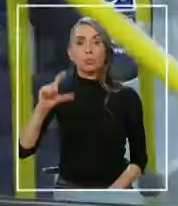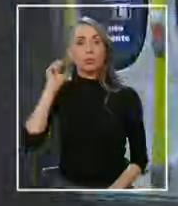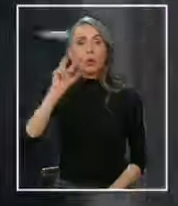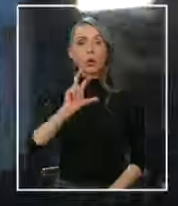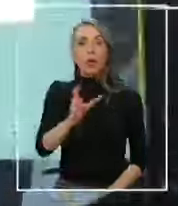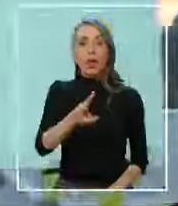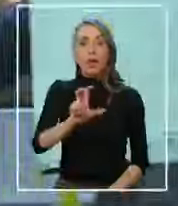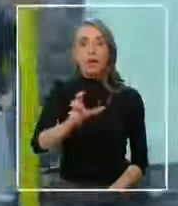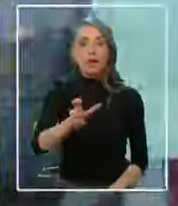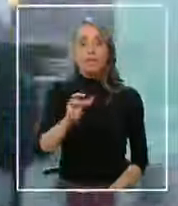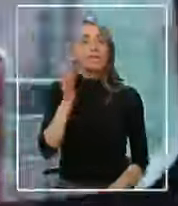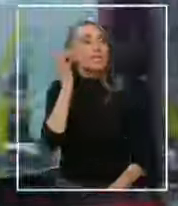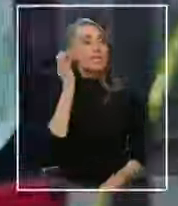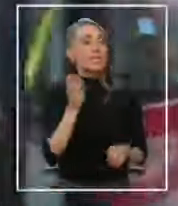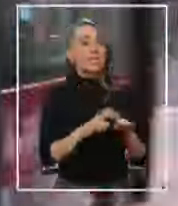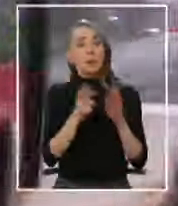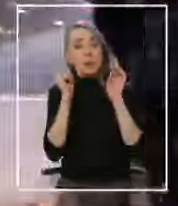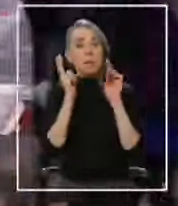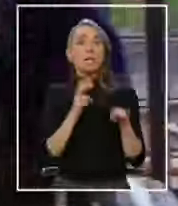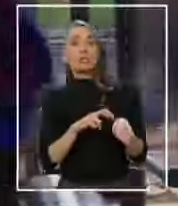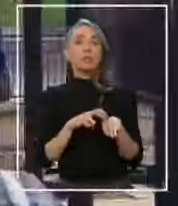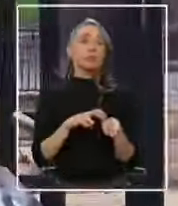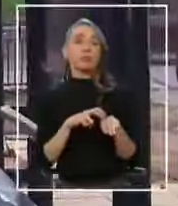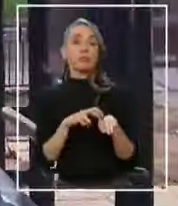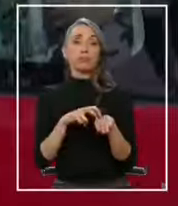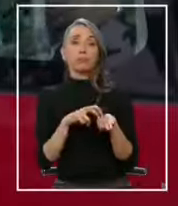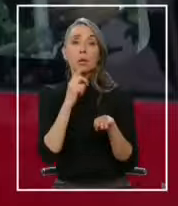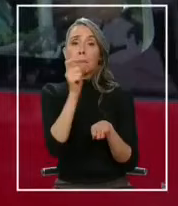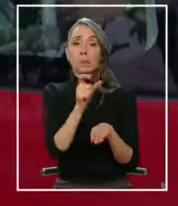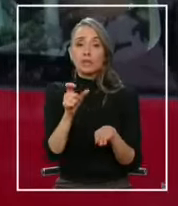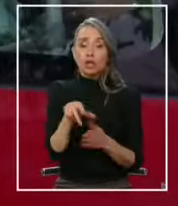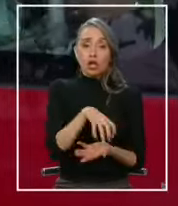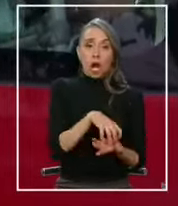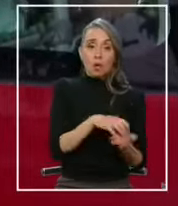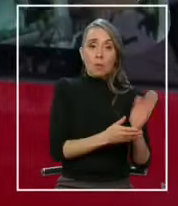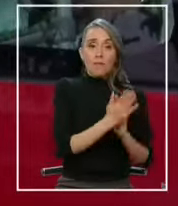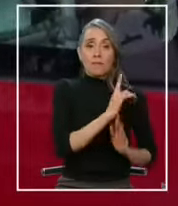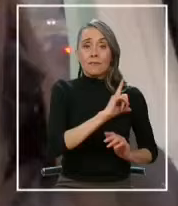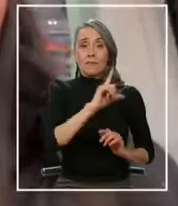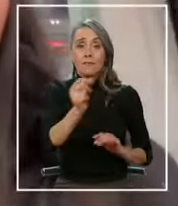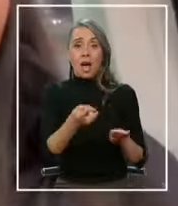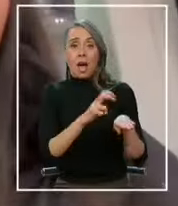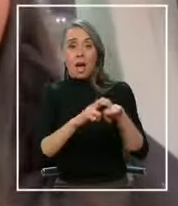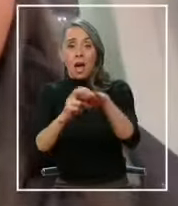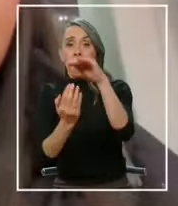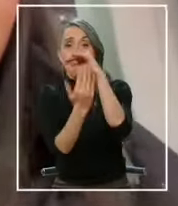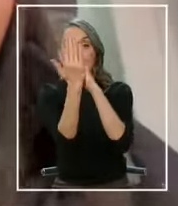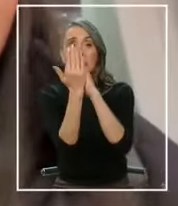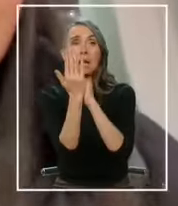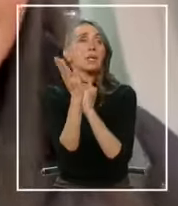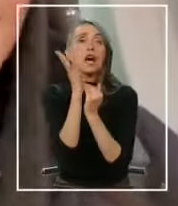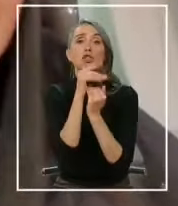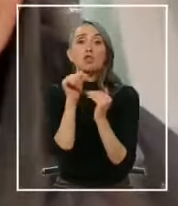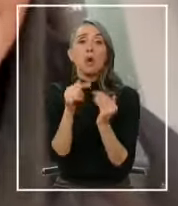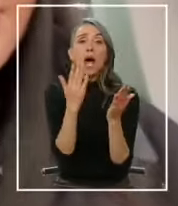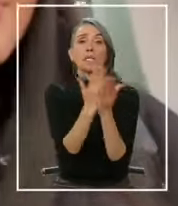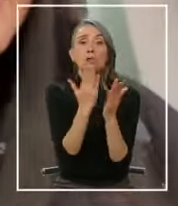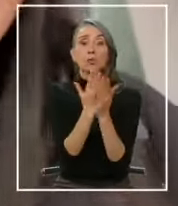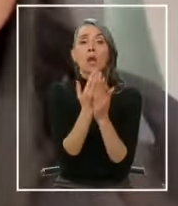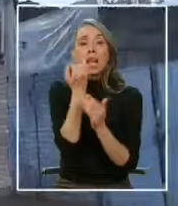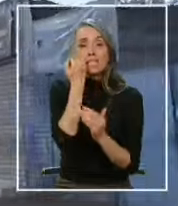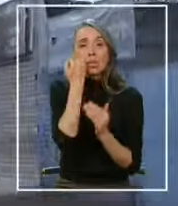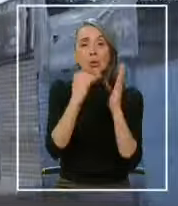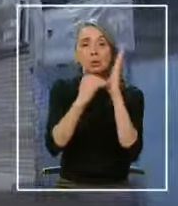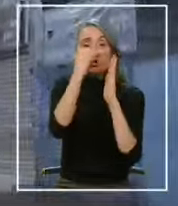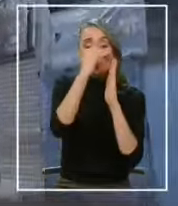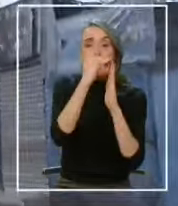En el viaje, Catalina nos explica que gran parte de los vecinos salen de la comuna durante las mañanas, ya que no hay establecimientos de educación superior